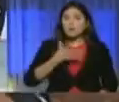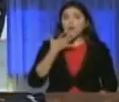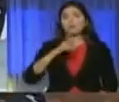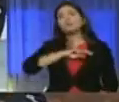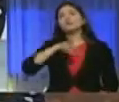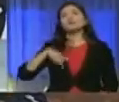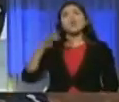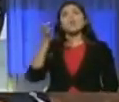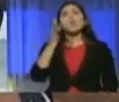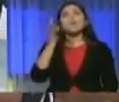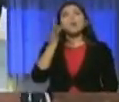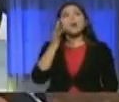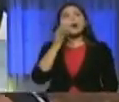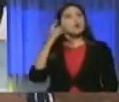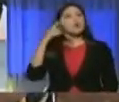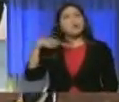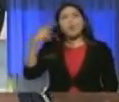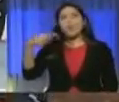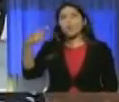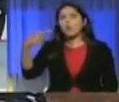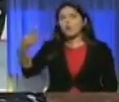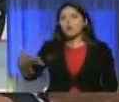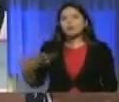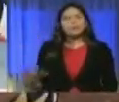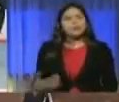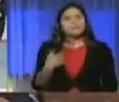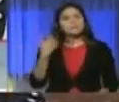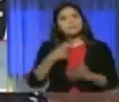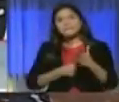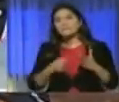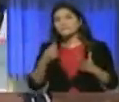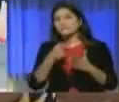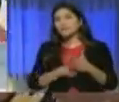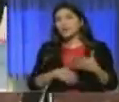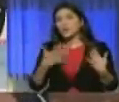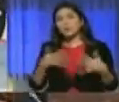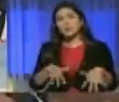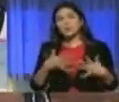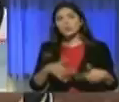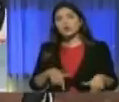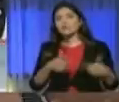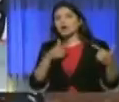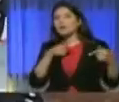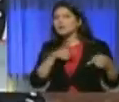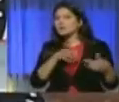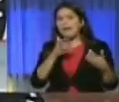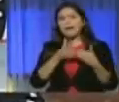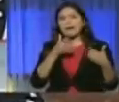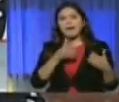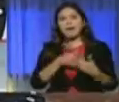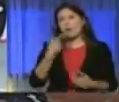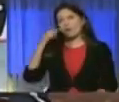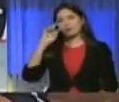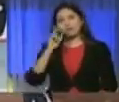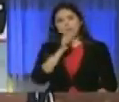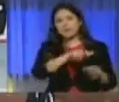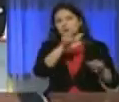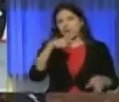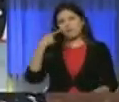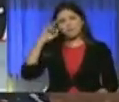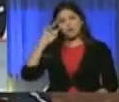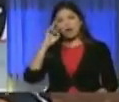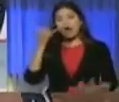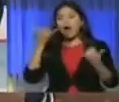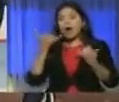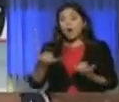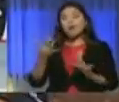el día a día, estamos en una batalla frontal con estas guerras, con estas mafias, presidente. Hoy la